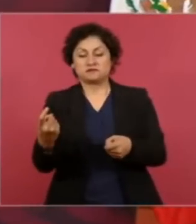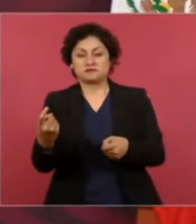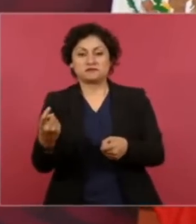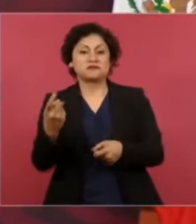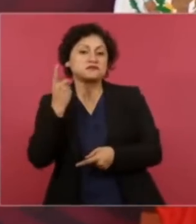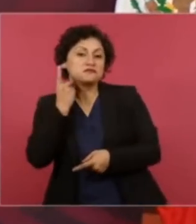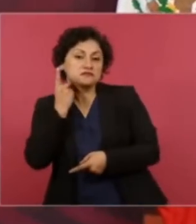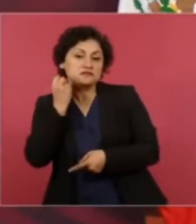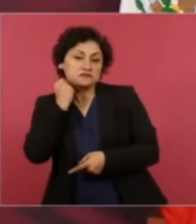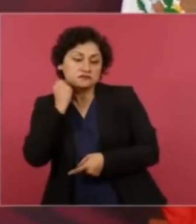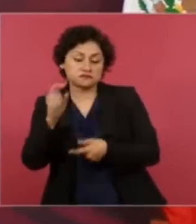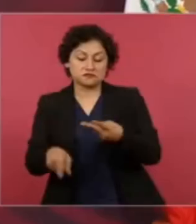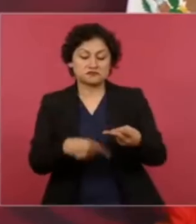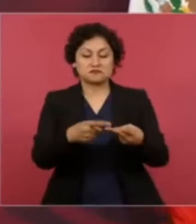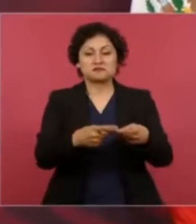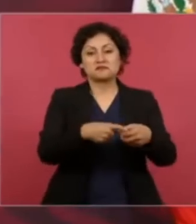judicial.